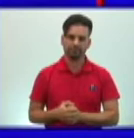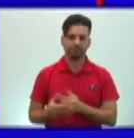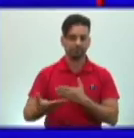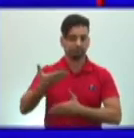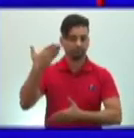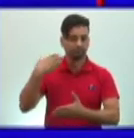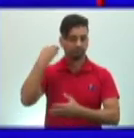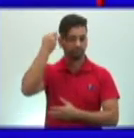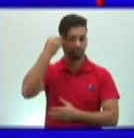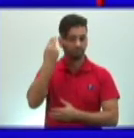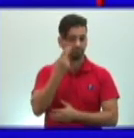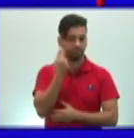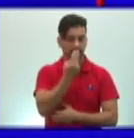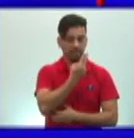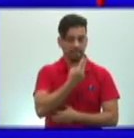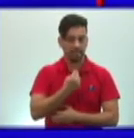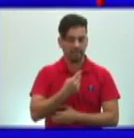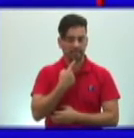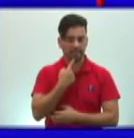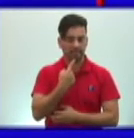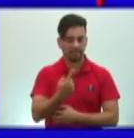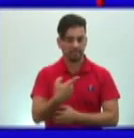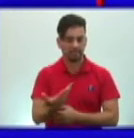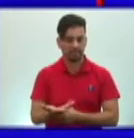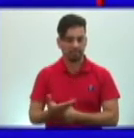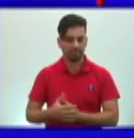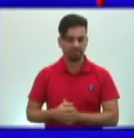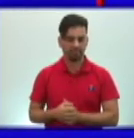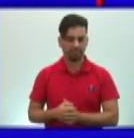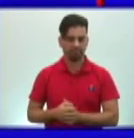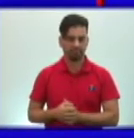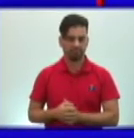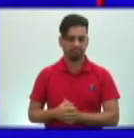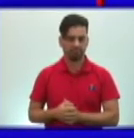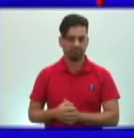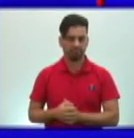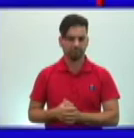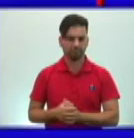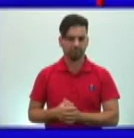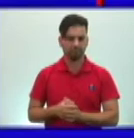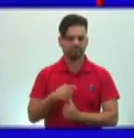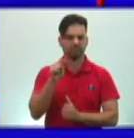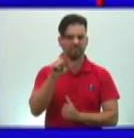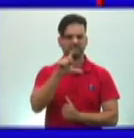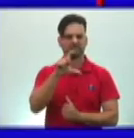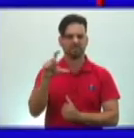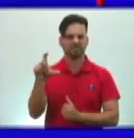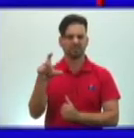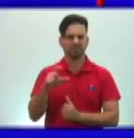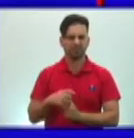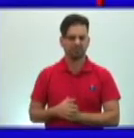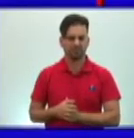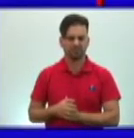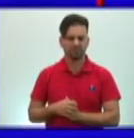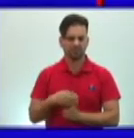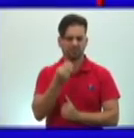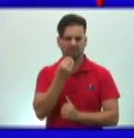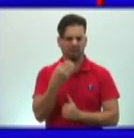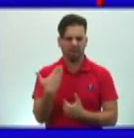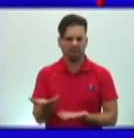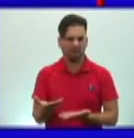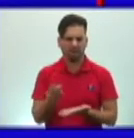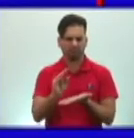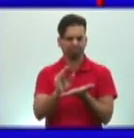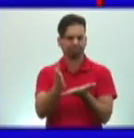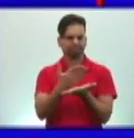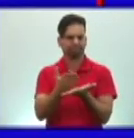eterno Martí, que dijo en un momento determinado, ¿de qué sirve tener a Darwin sobre la mesa si tenemos todavía